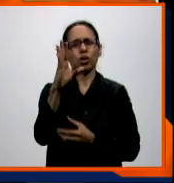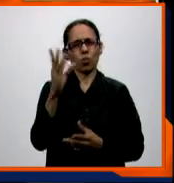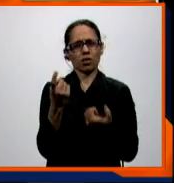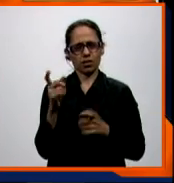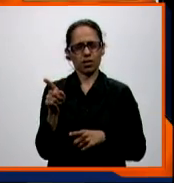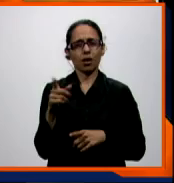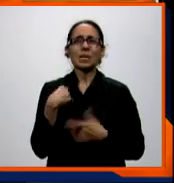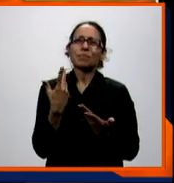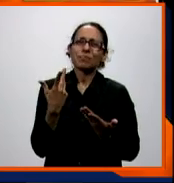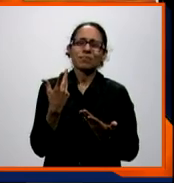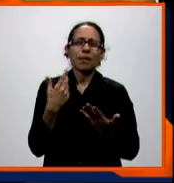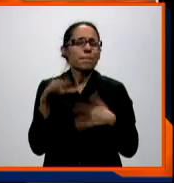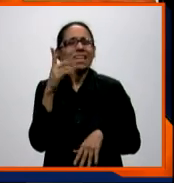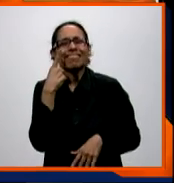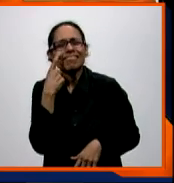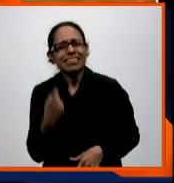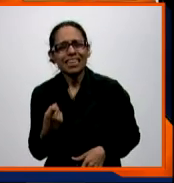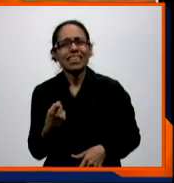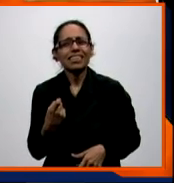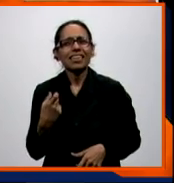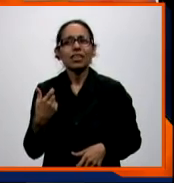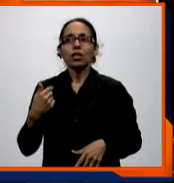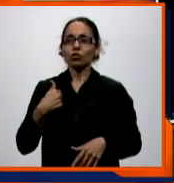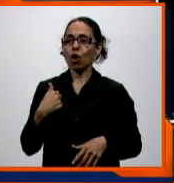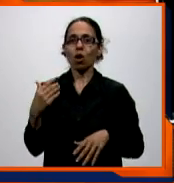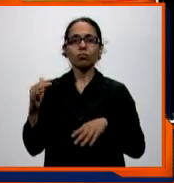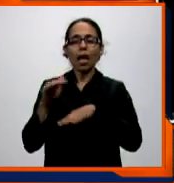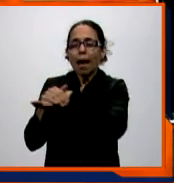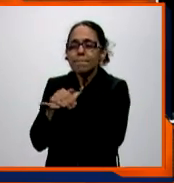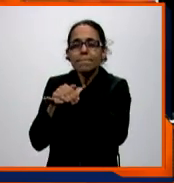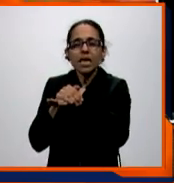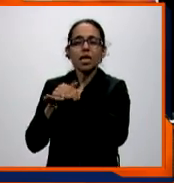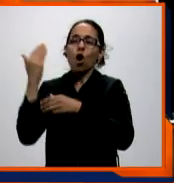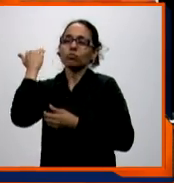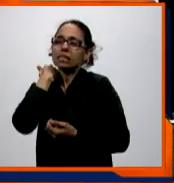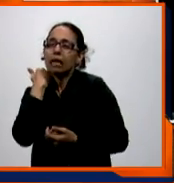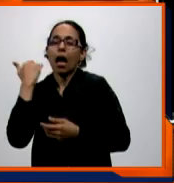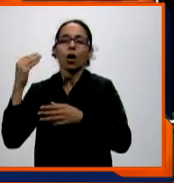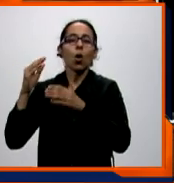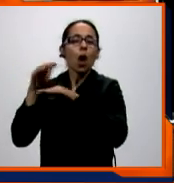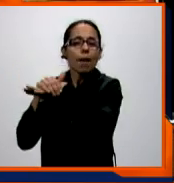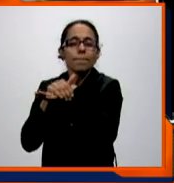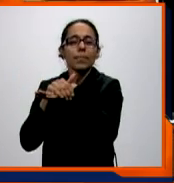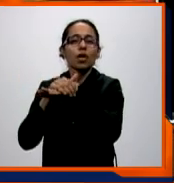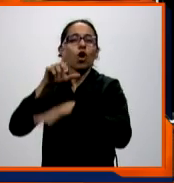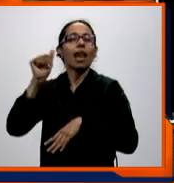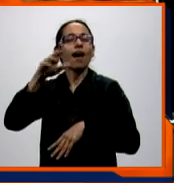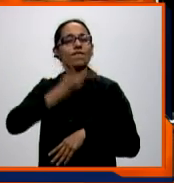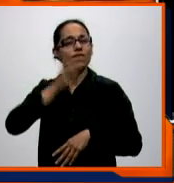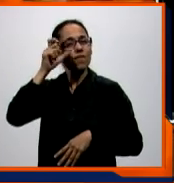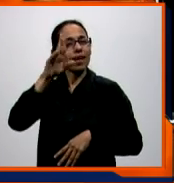Y lo más triste de todo, yo no tengo amigos que son hinchas de Chicago, de La Ferrer y todo eso. Pero